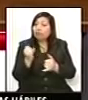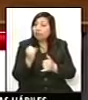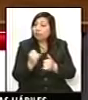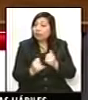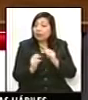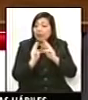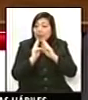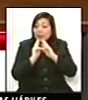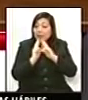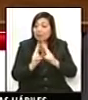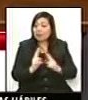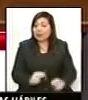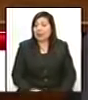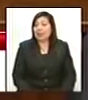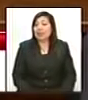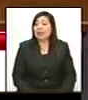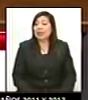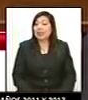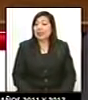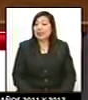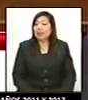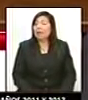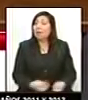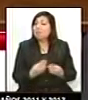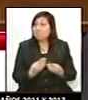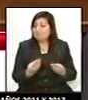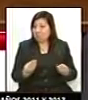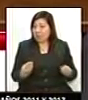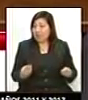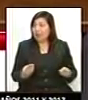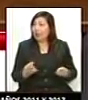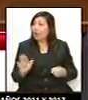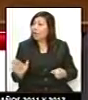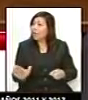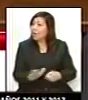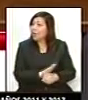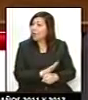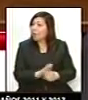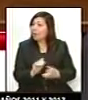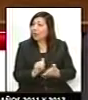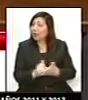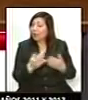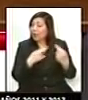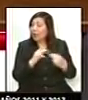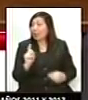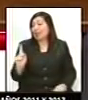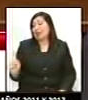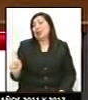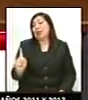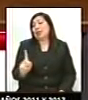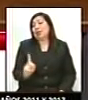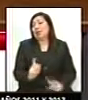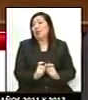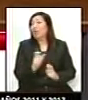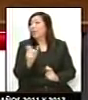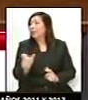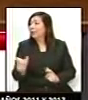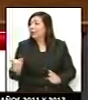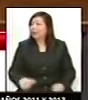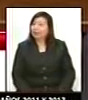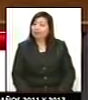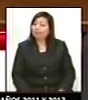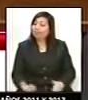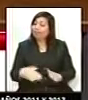y las recomendaciones. Por lo tanto, el material completo está en manos de cada uno de mis colegas.